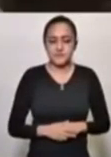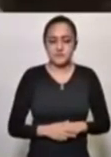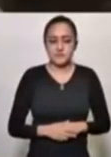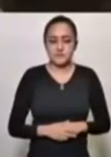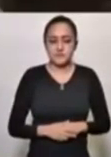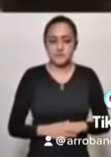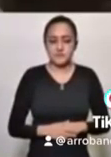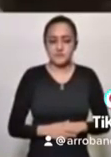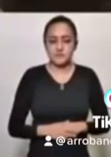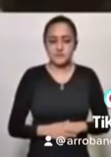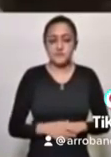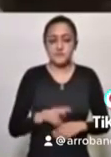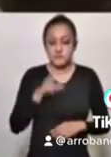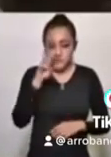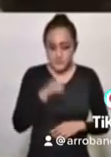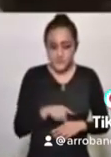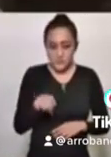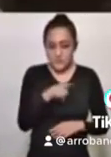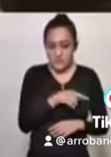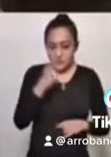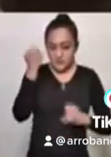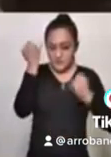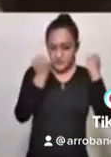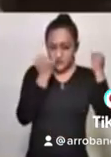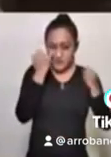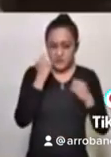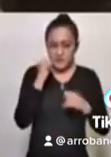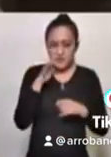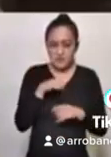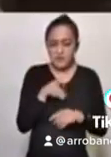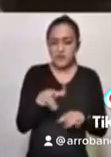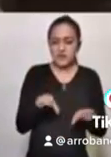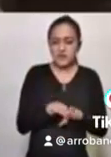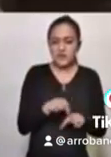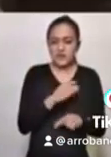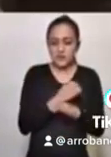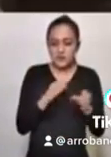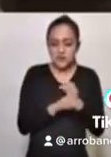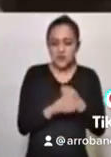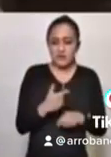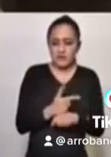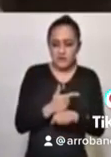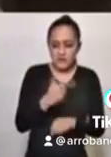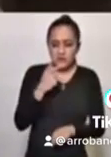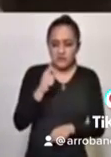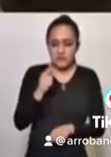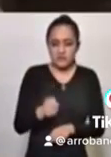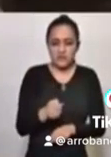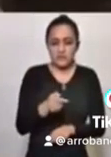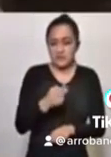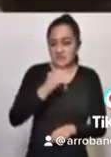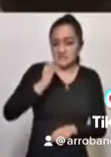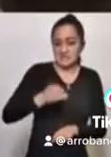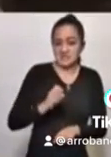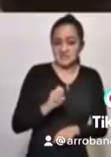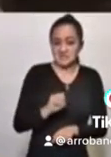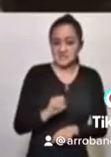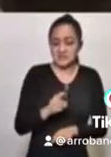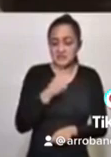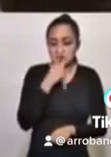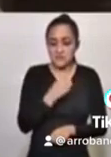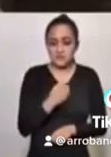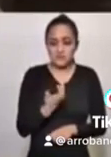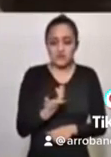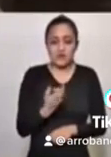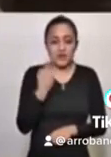De verdad, que no se especule sobre cosas tan graves como afirmar que